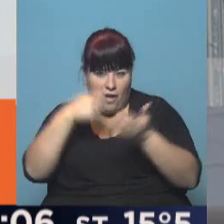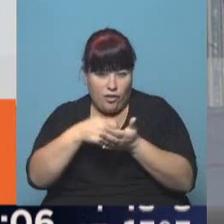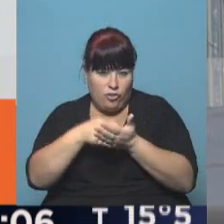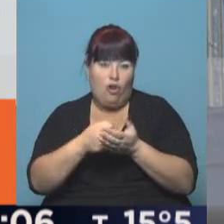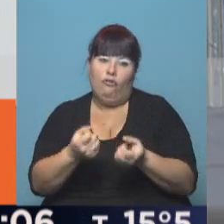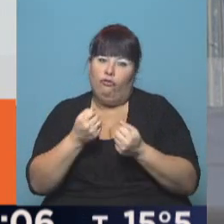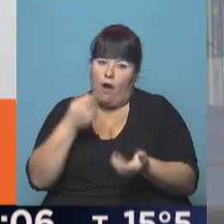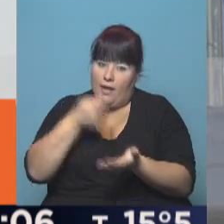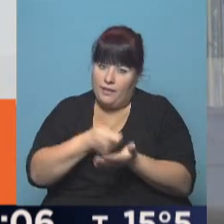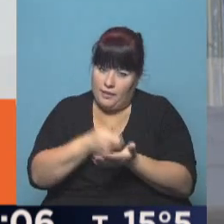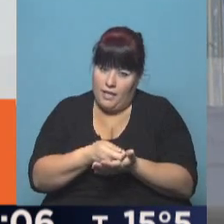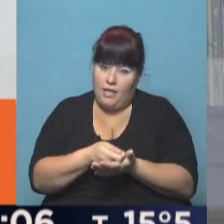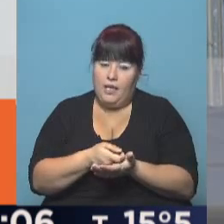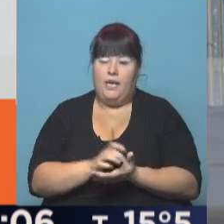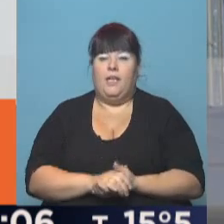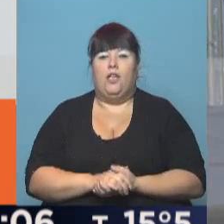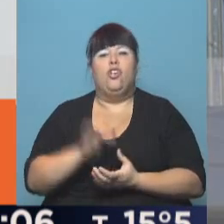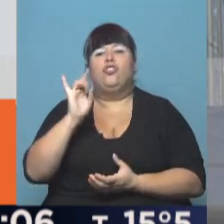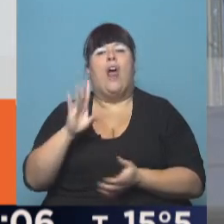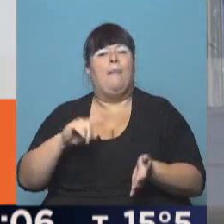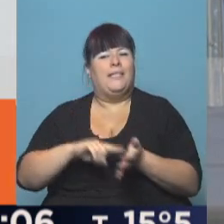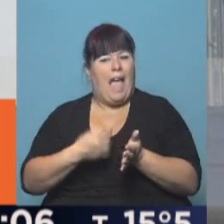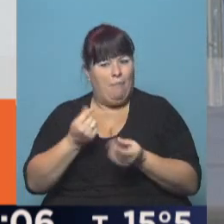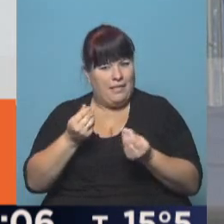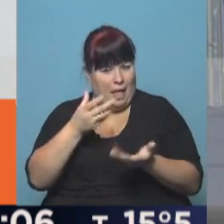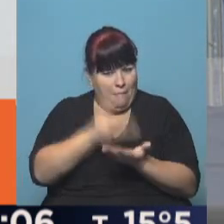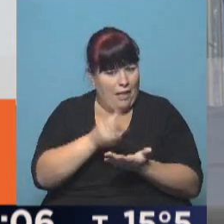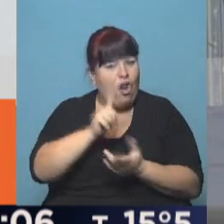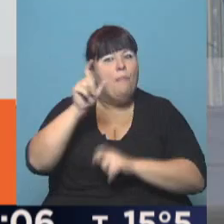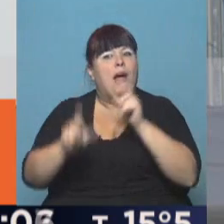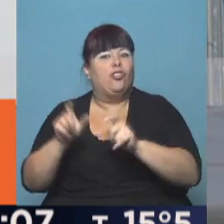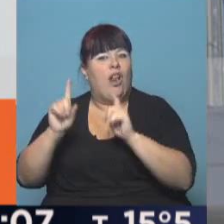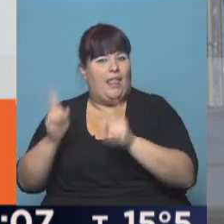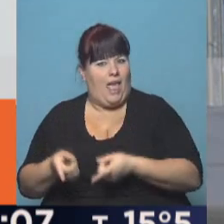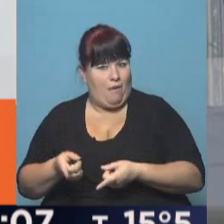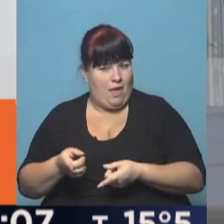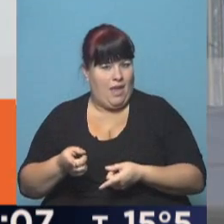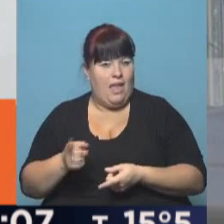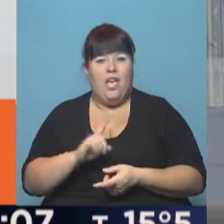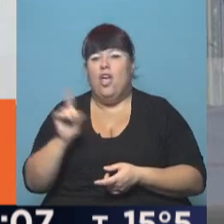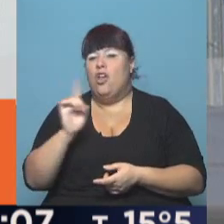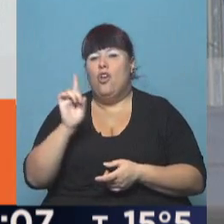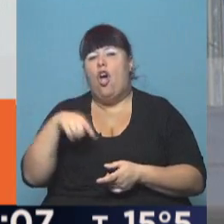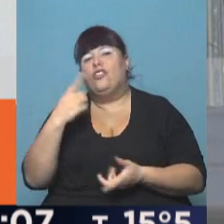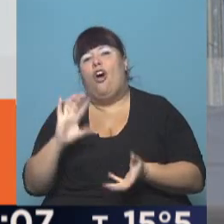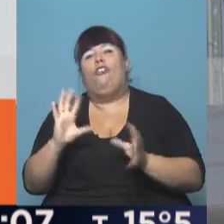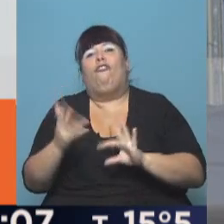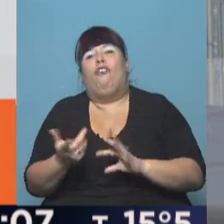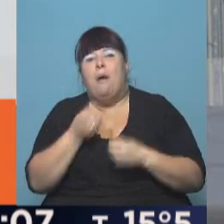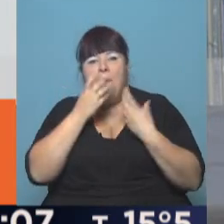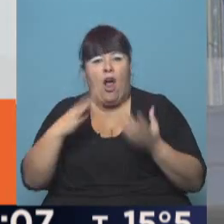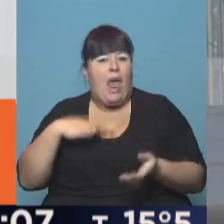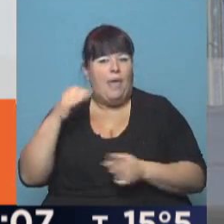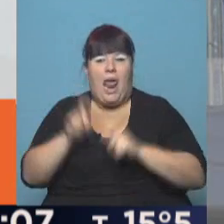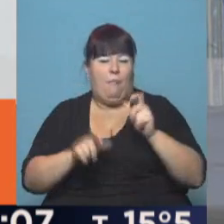muy fuerte, no solo en capital físico, sino en capital humano. No hay otra manera de mejorar las condiciones de vida